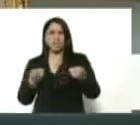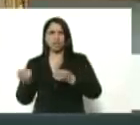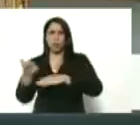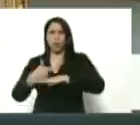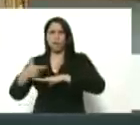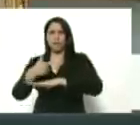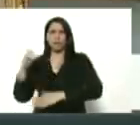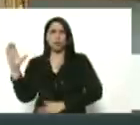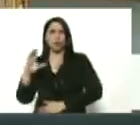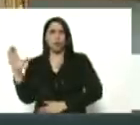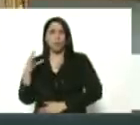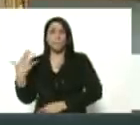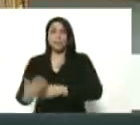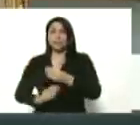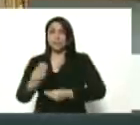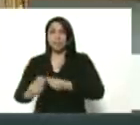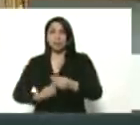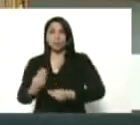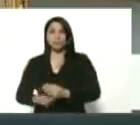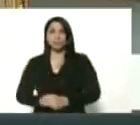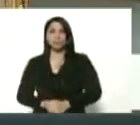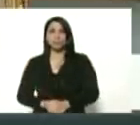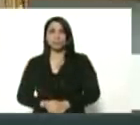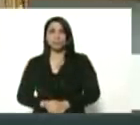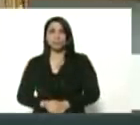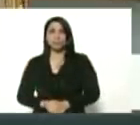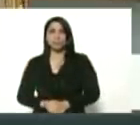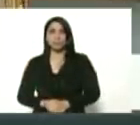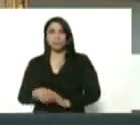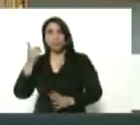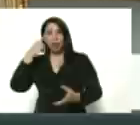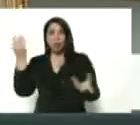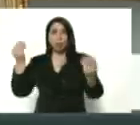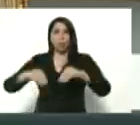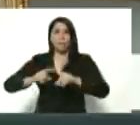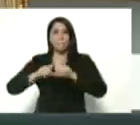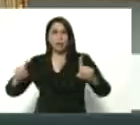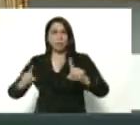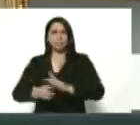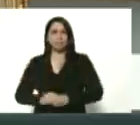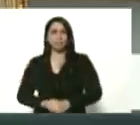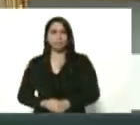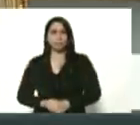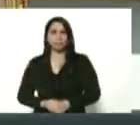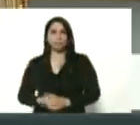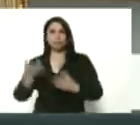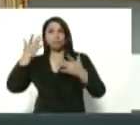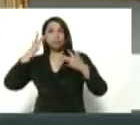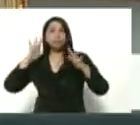Colombia se hizo el acuerdo para